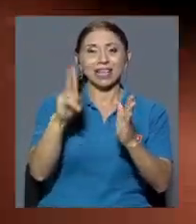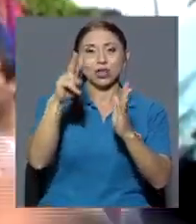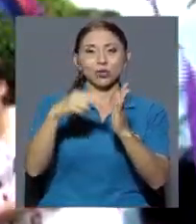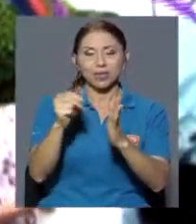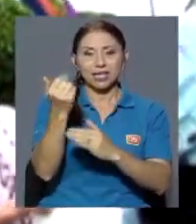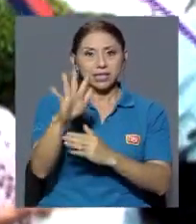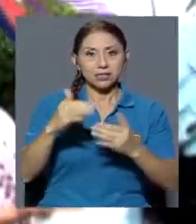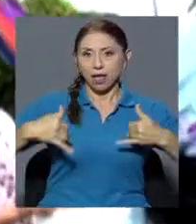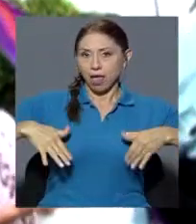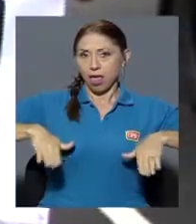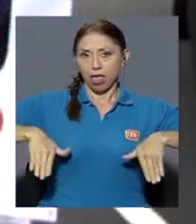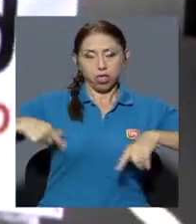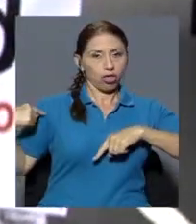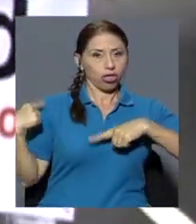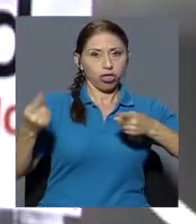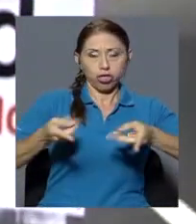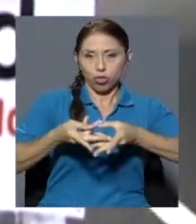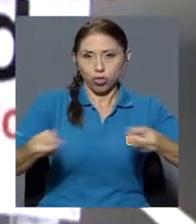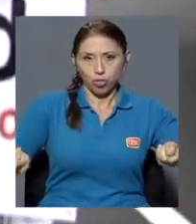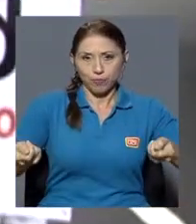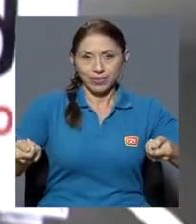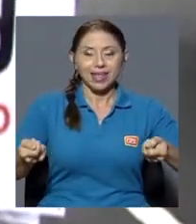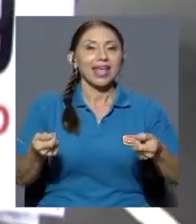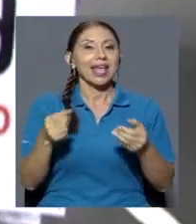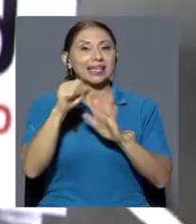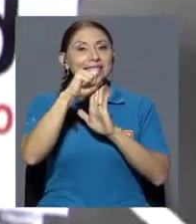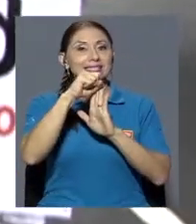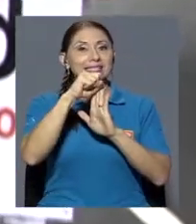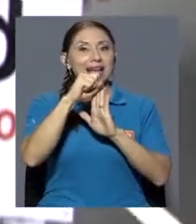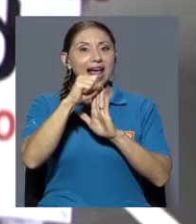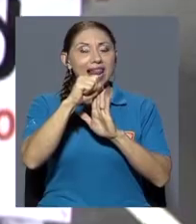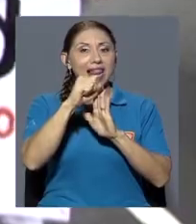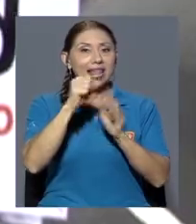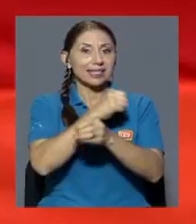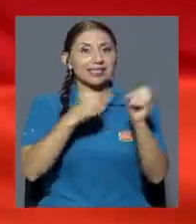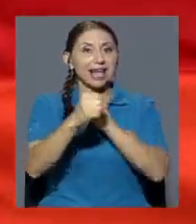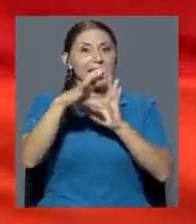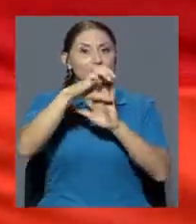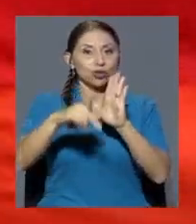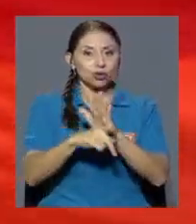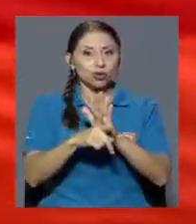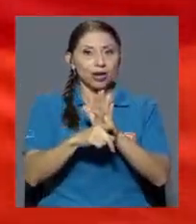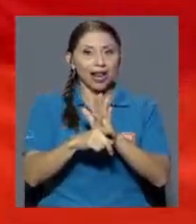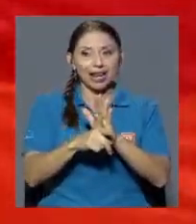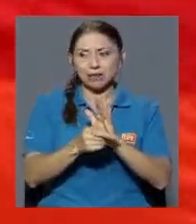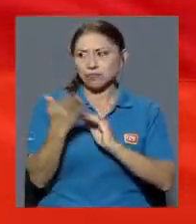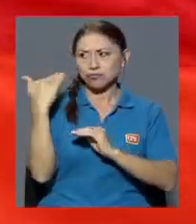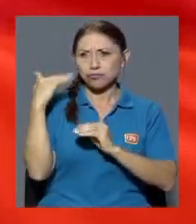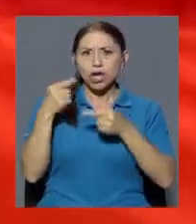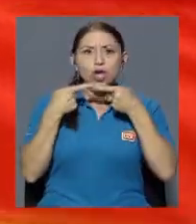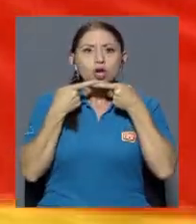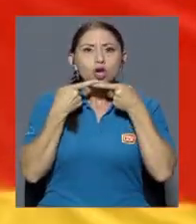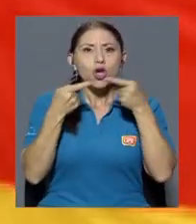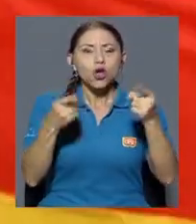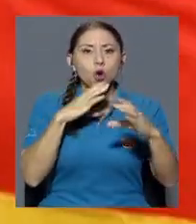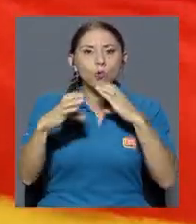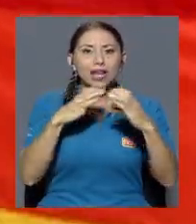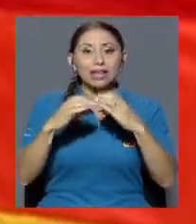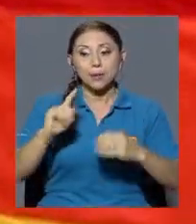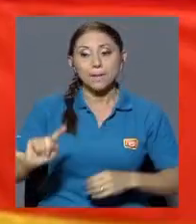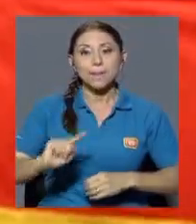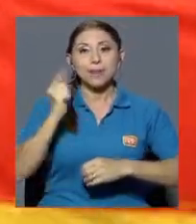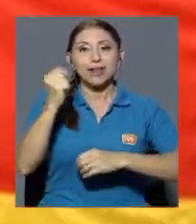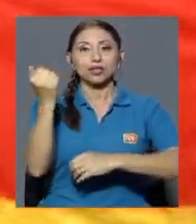y la sala constitucional comunicó hace algunas semanas que en los primeros 15 días de agosto iba a resolver estas acciones